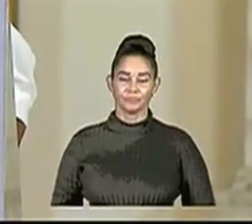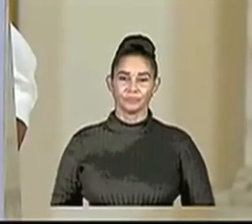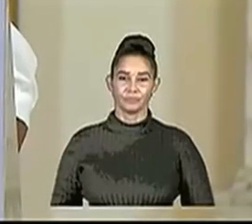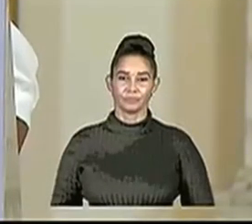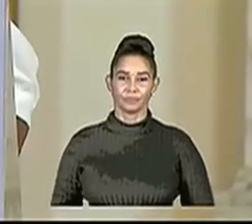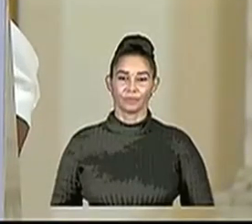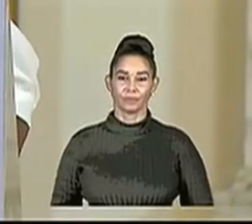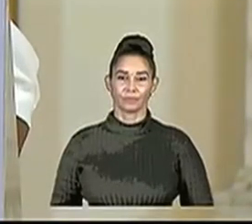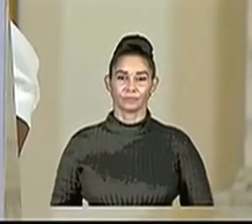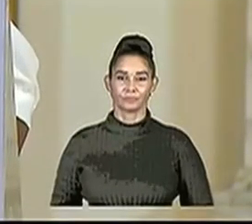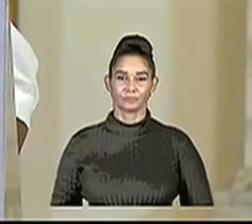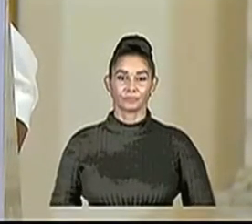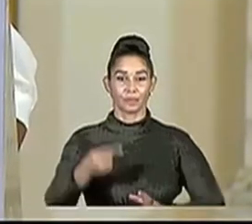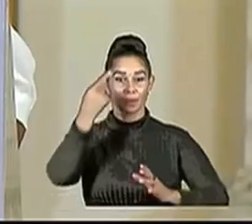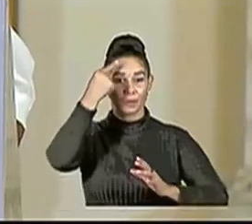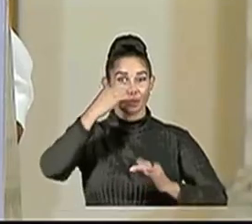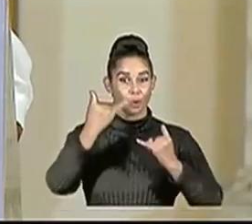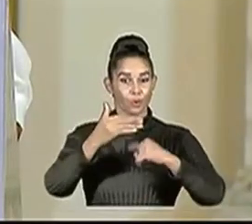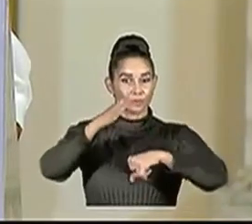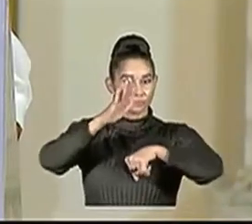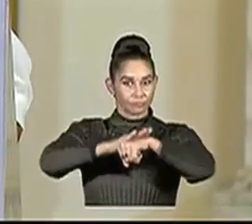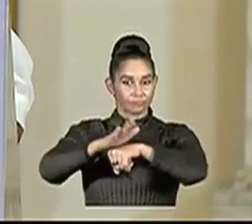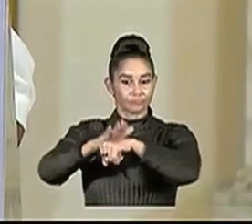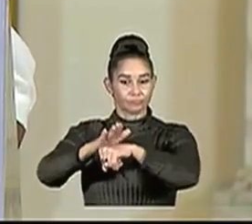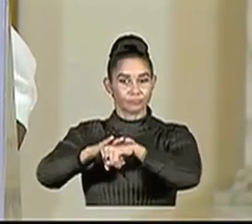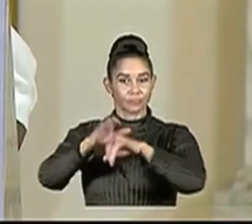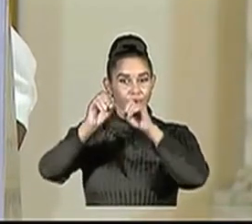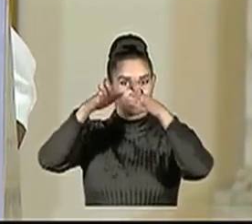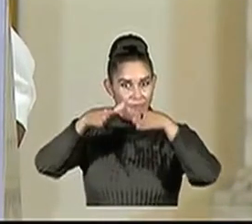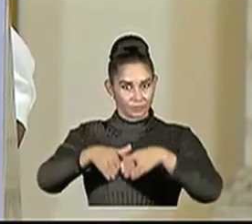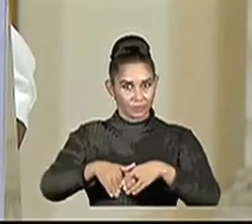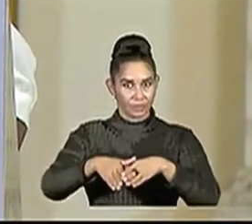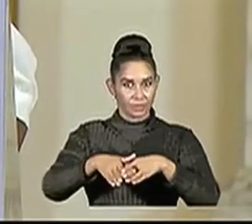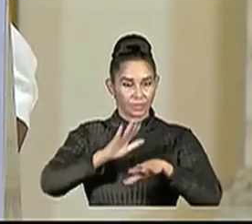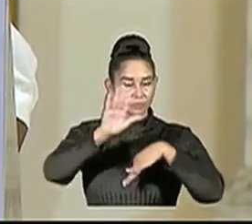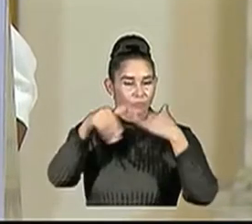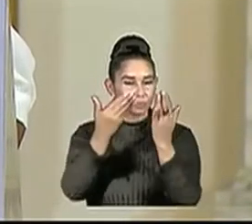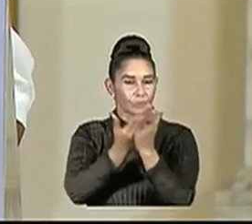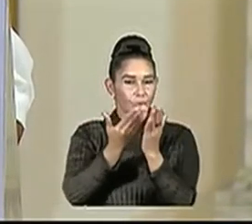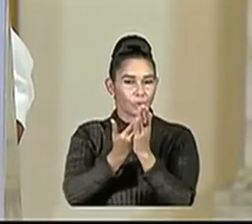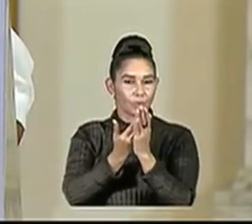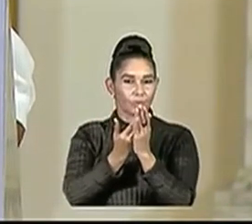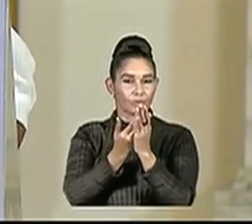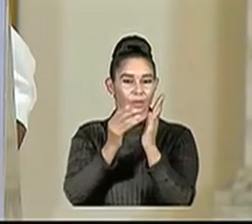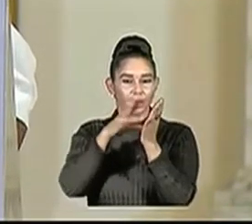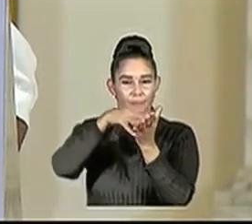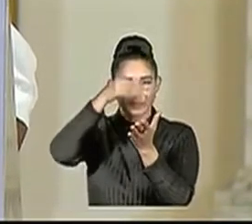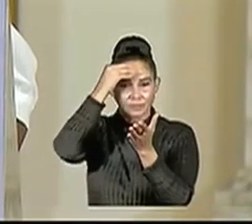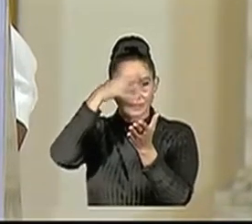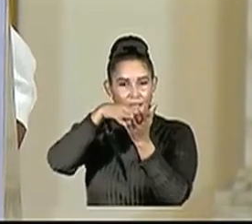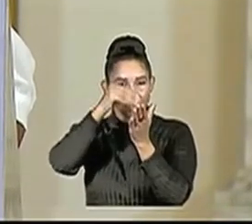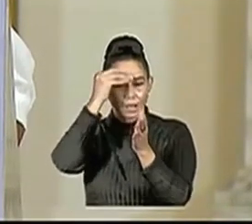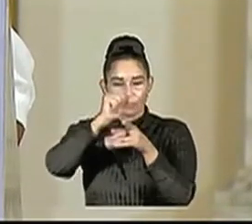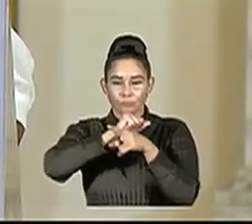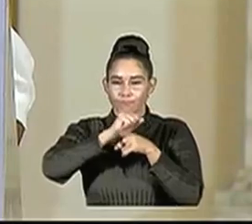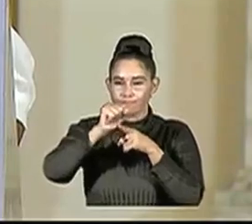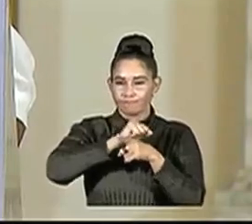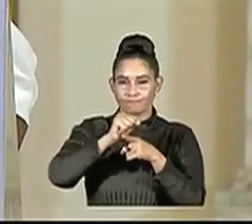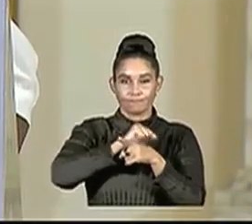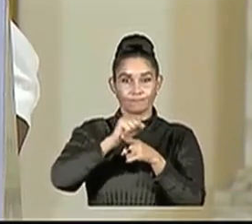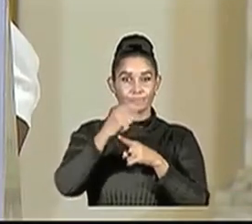Por ello, hago un llamado a mis compañeros docentes. Capacitémonos